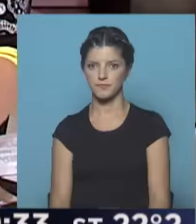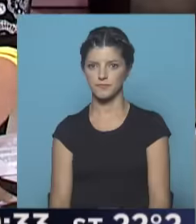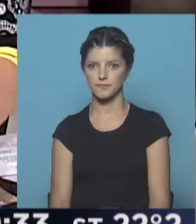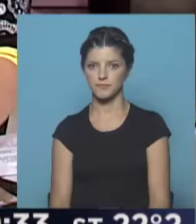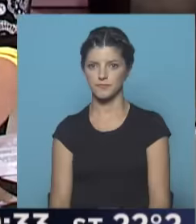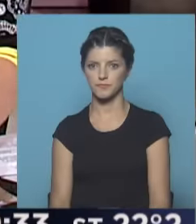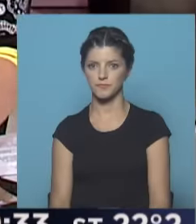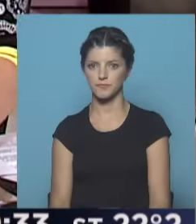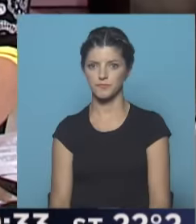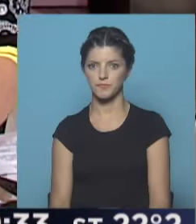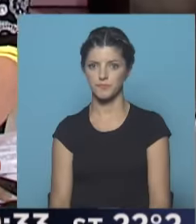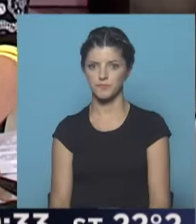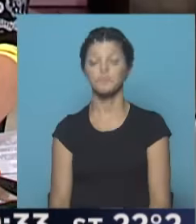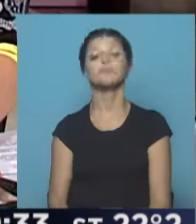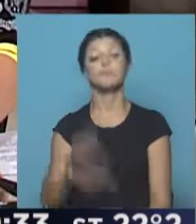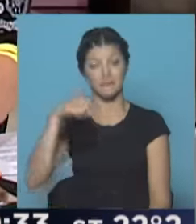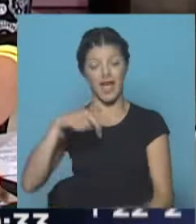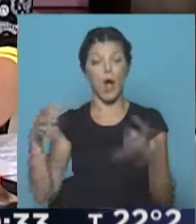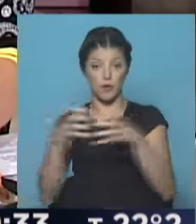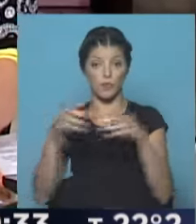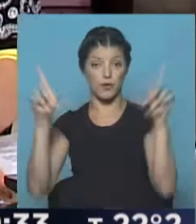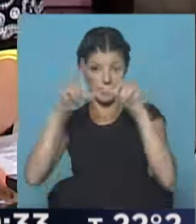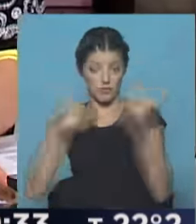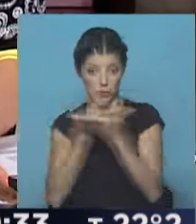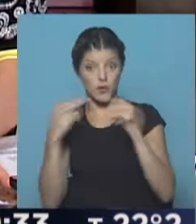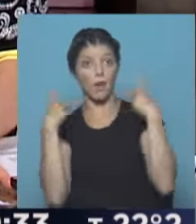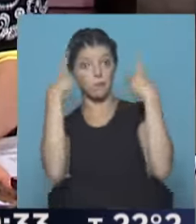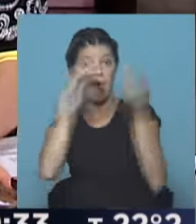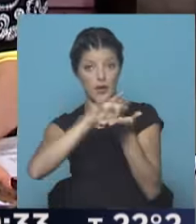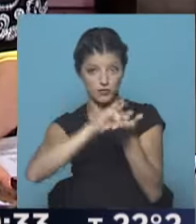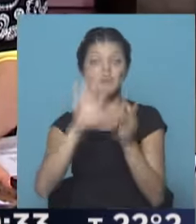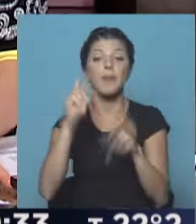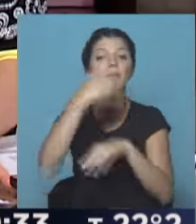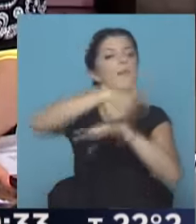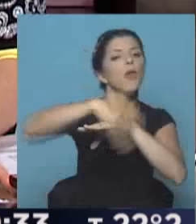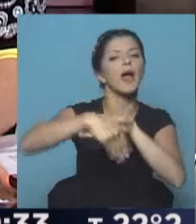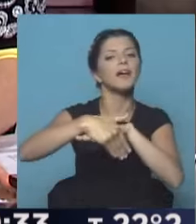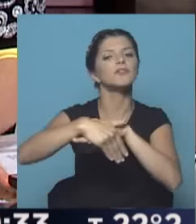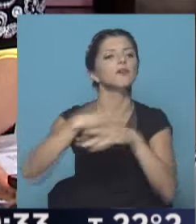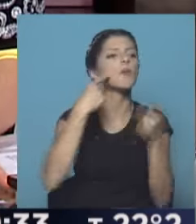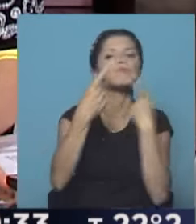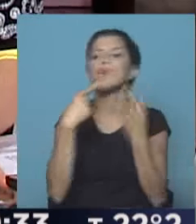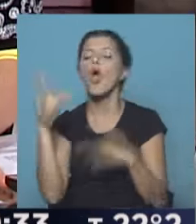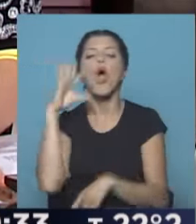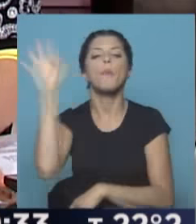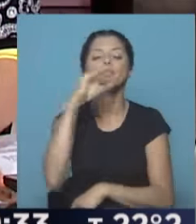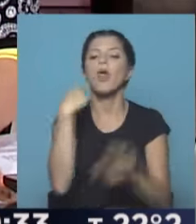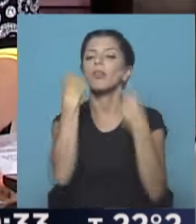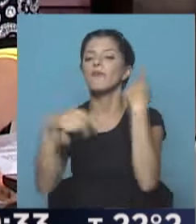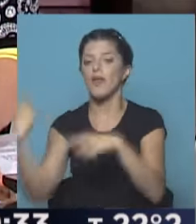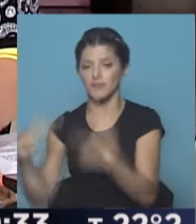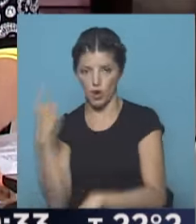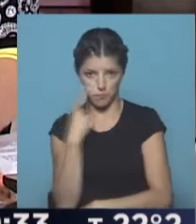Y este equipo de televisión pública que está trabajando en Nueva York estuvo recorriendo también las calles para ver y conocer la opinión de la gente